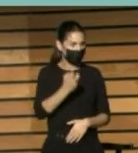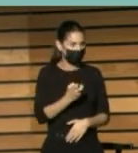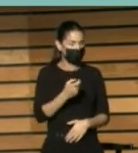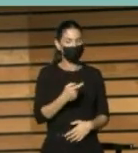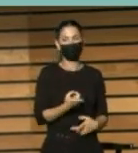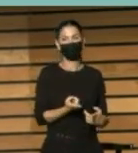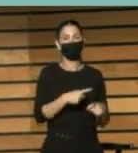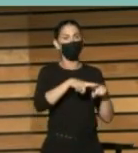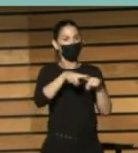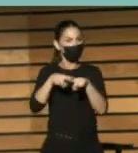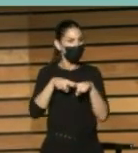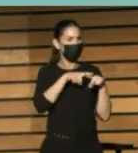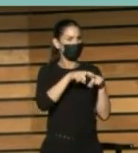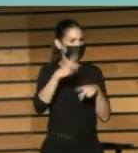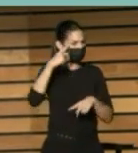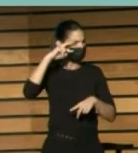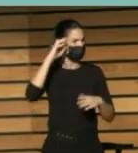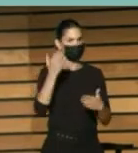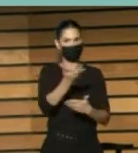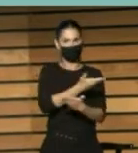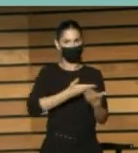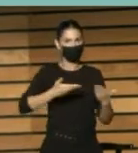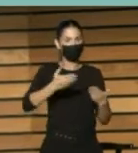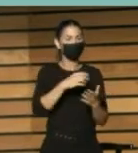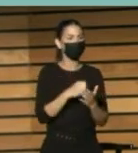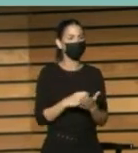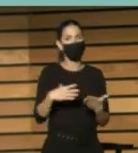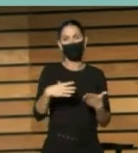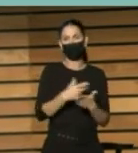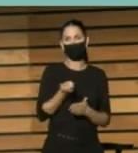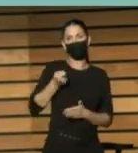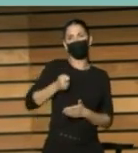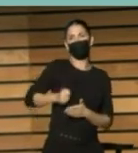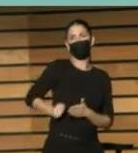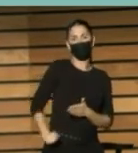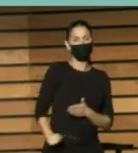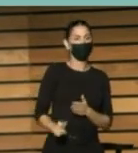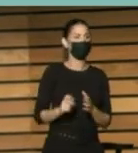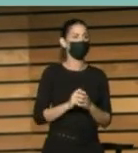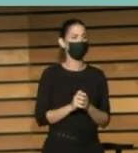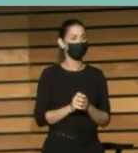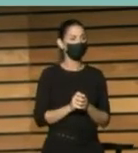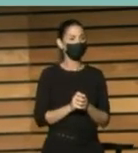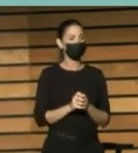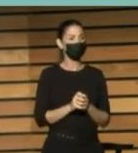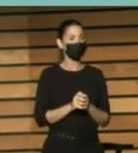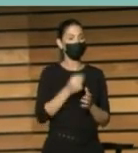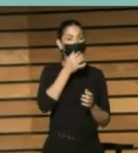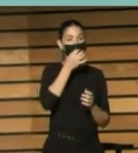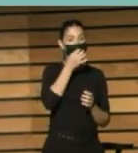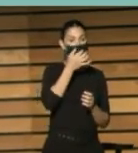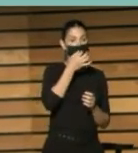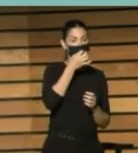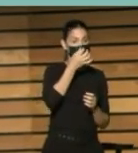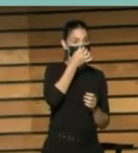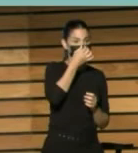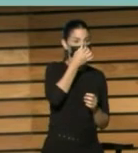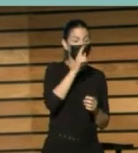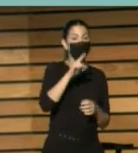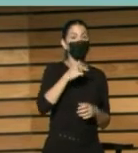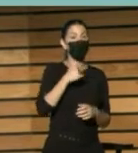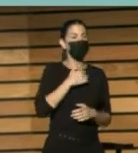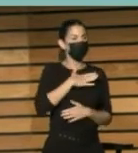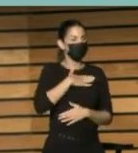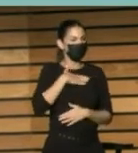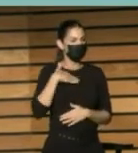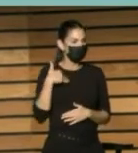¿no?, de este momento, a todos los profesionales y a todos los panelistas. Y sí que quería destacar el trabajo